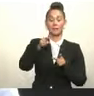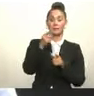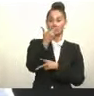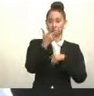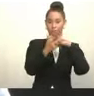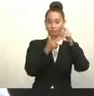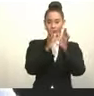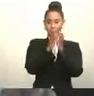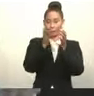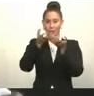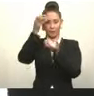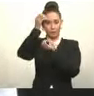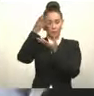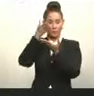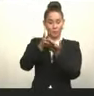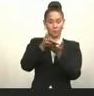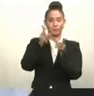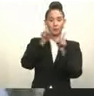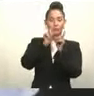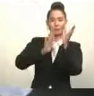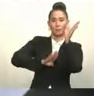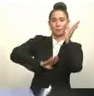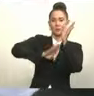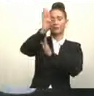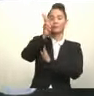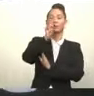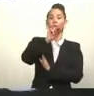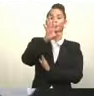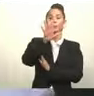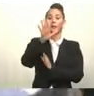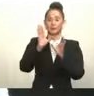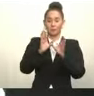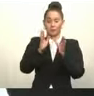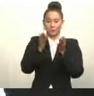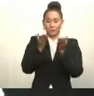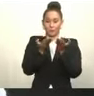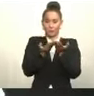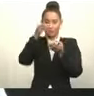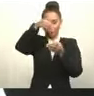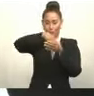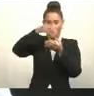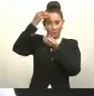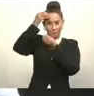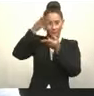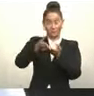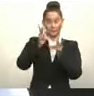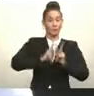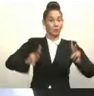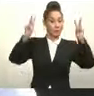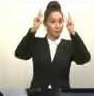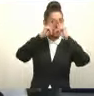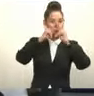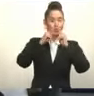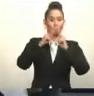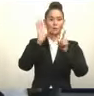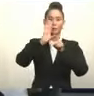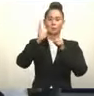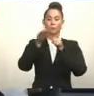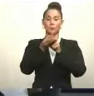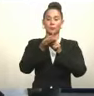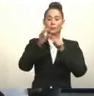cátedra, vamos a desarrollar 25 cátedras ciudadanas que son para llenar de contenidos